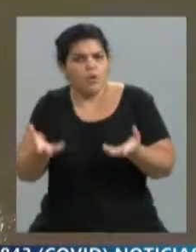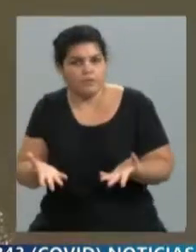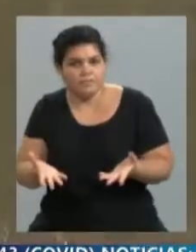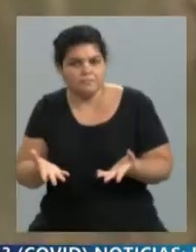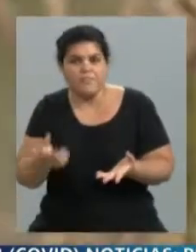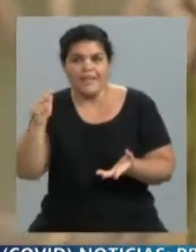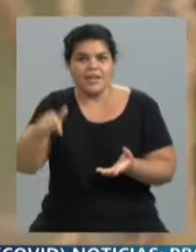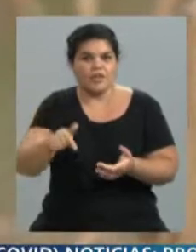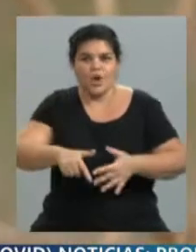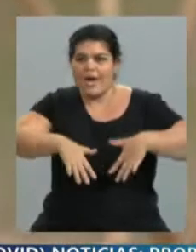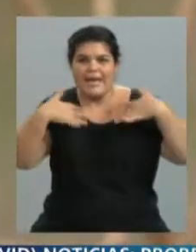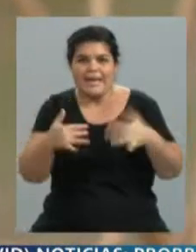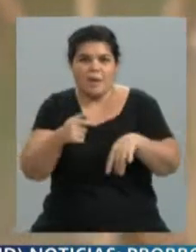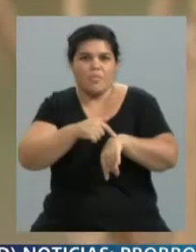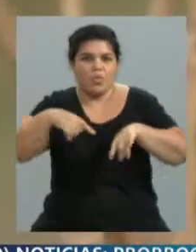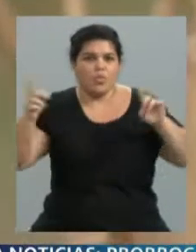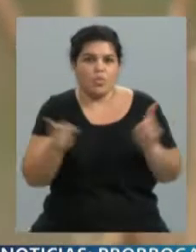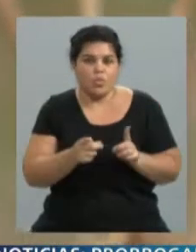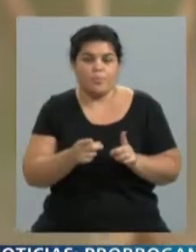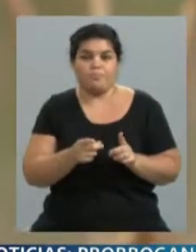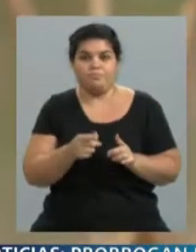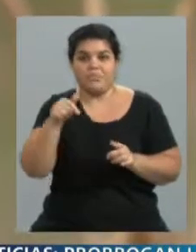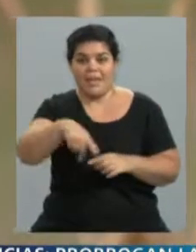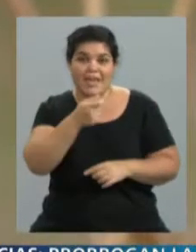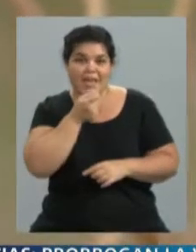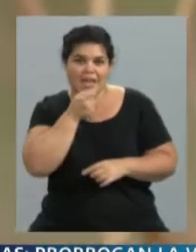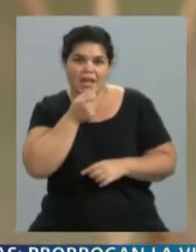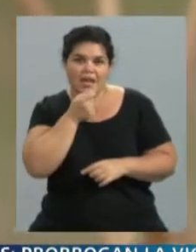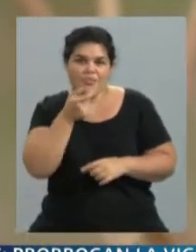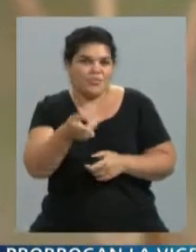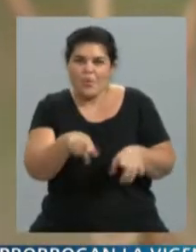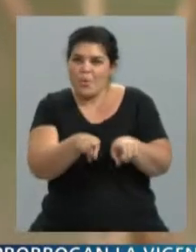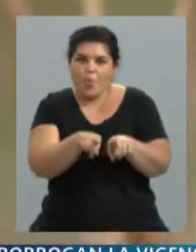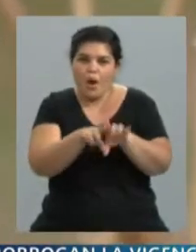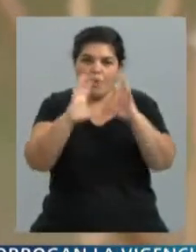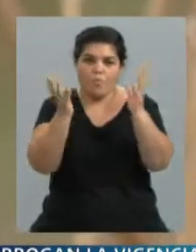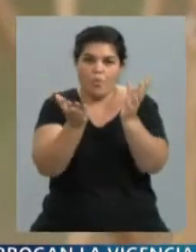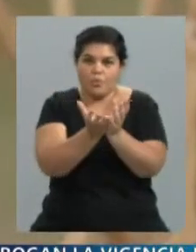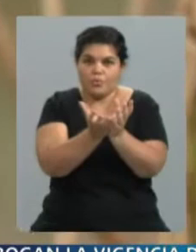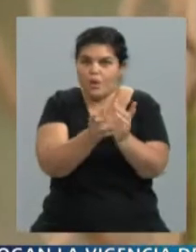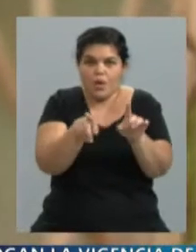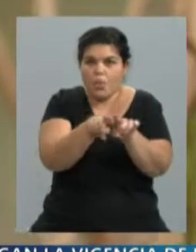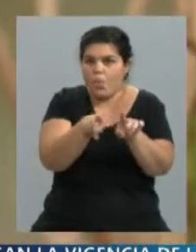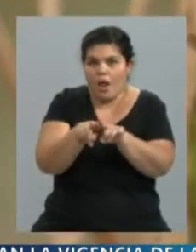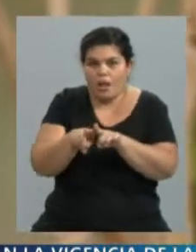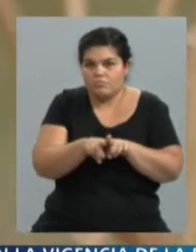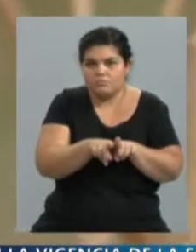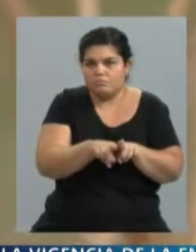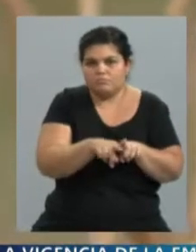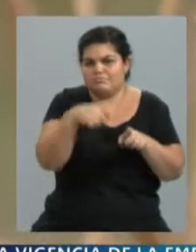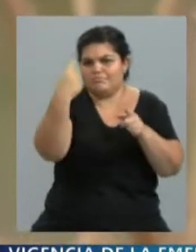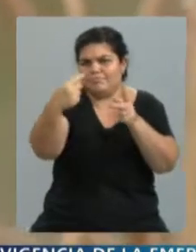especiación rápida. Sí. Este tipo de ejemplos se ha dado a lo largo del mundo en cientos de miles de millones de